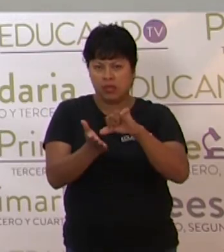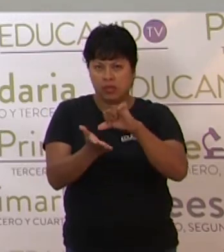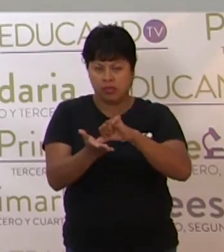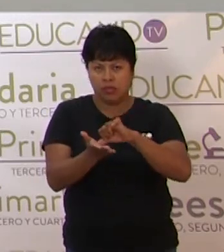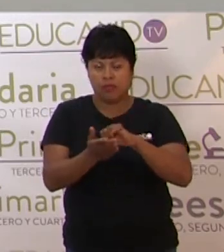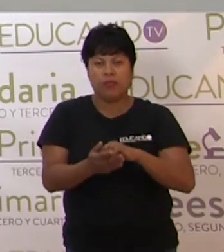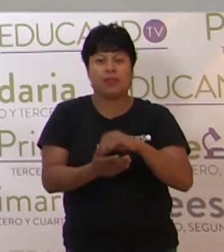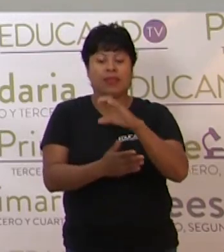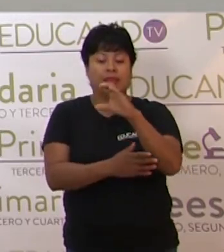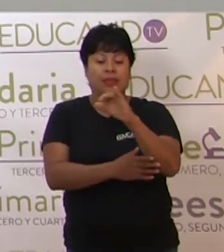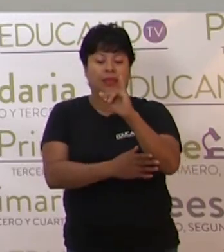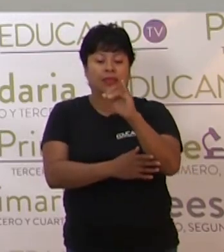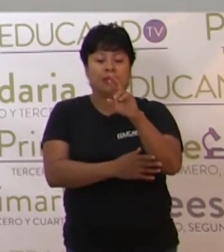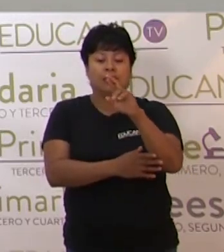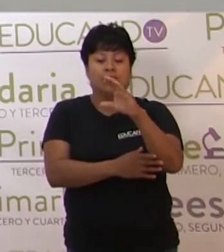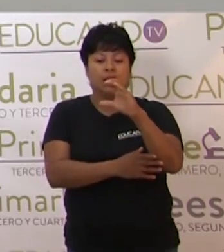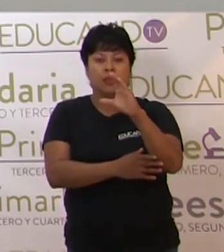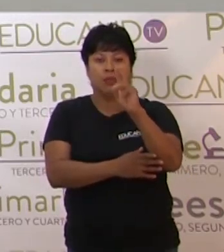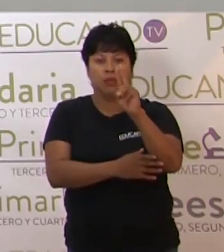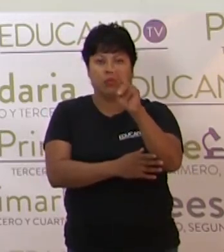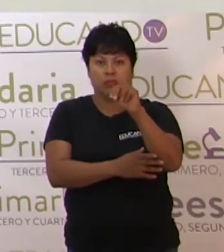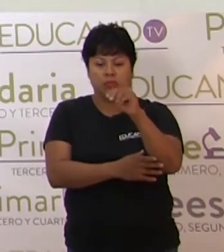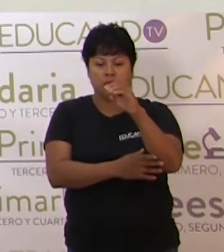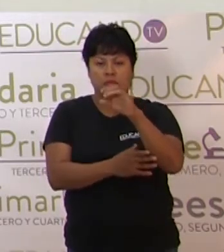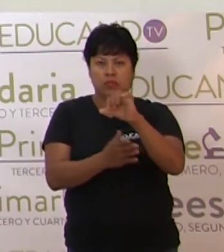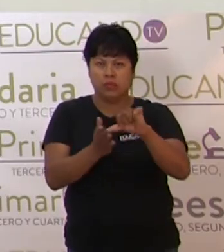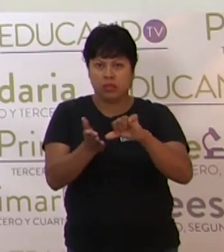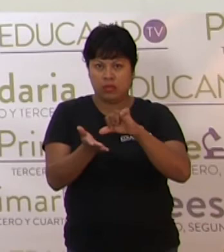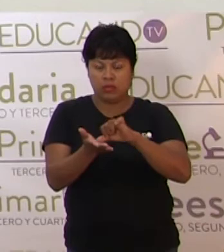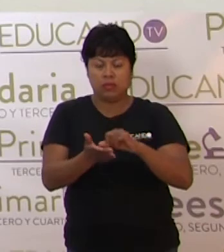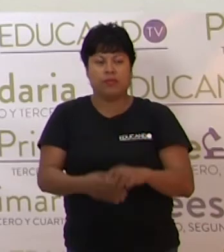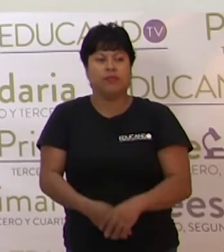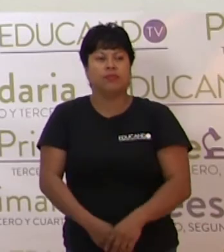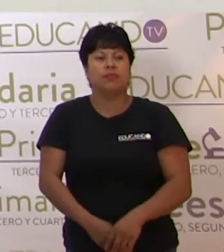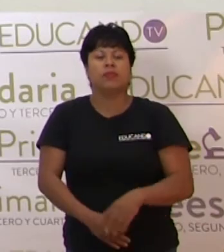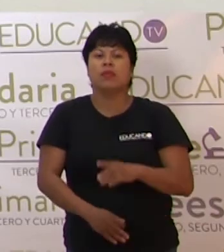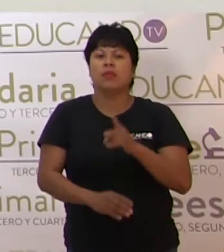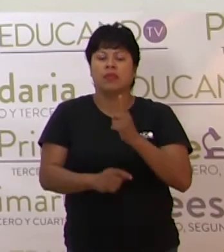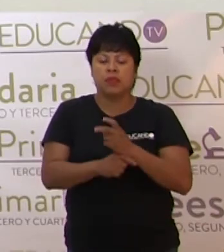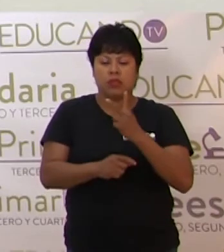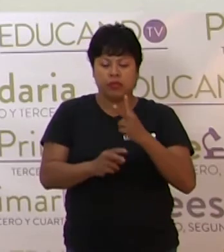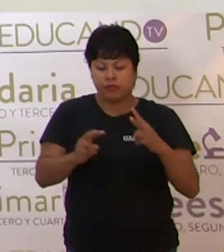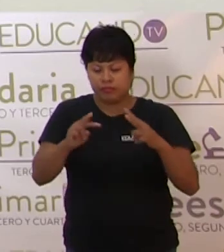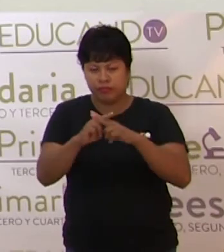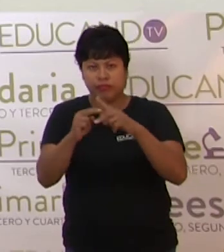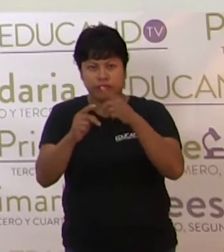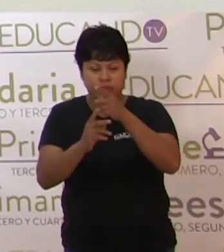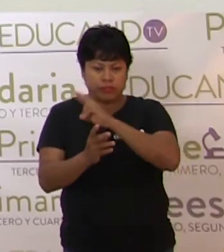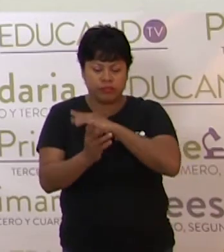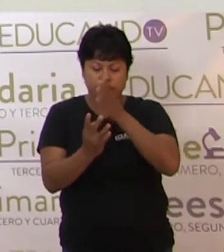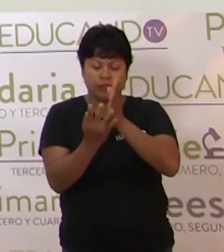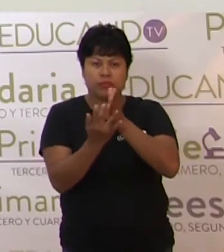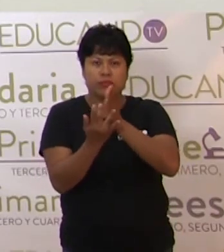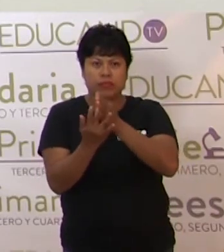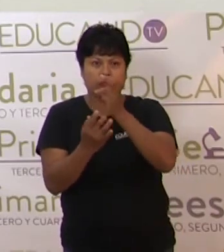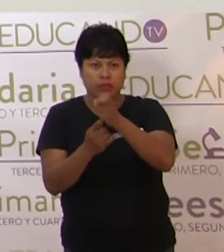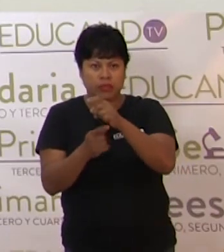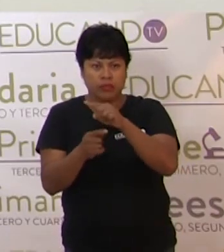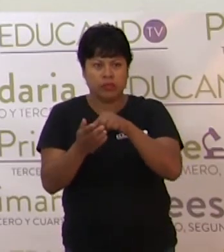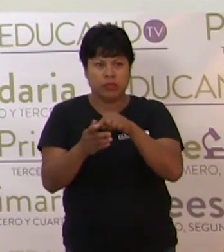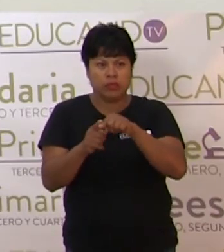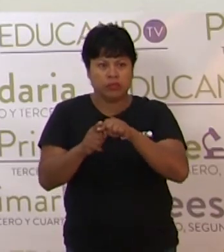tan fácil dividimos en dos cada lado y luego trazamos líneas perpendiculares desde ese lado